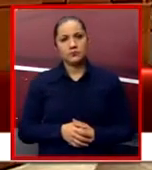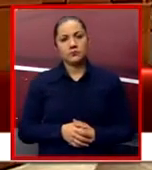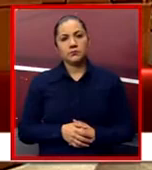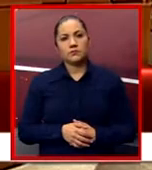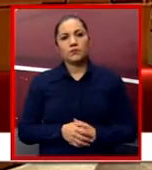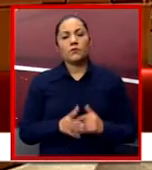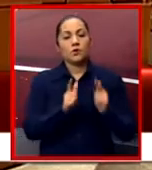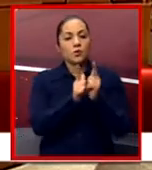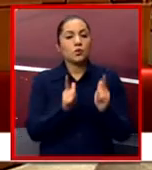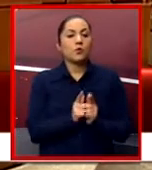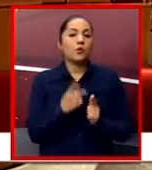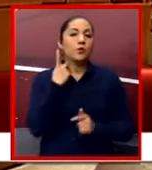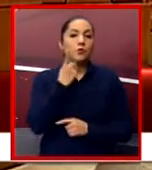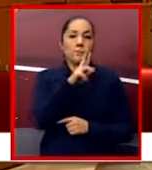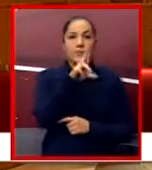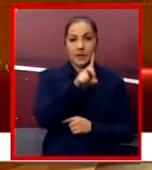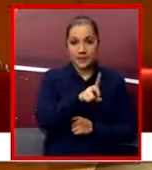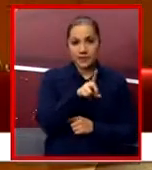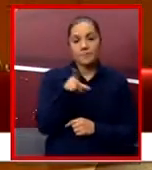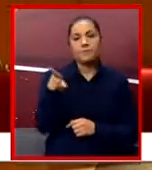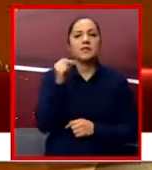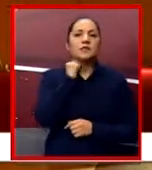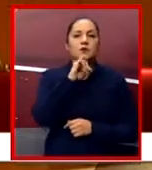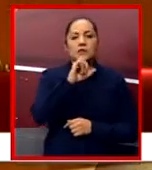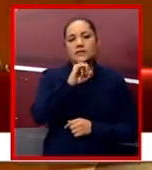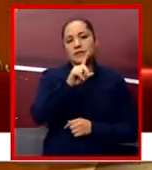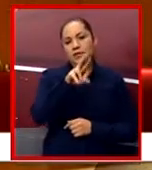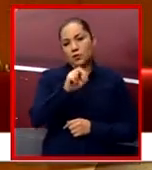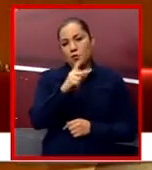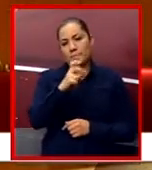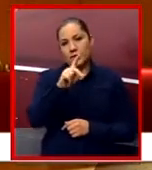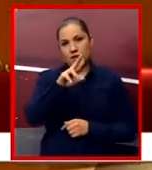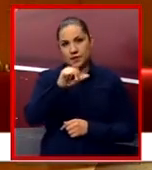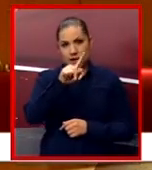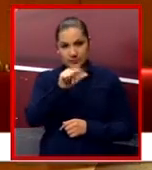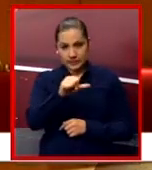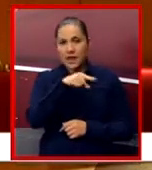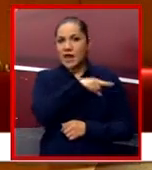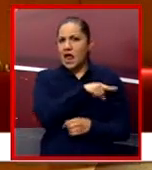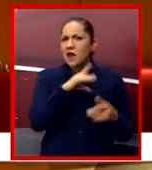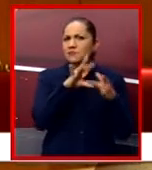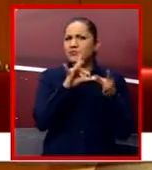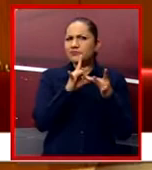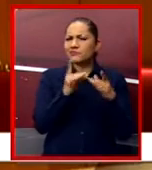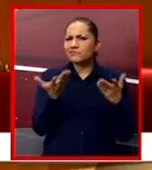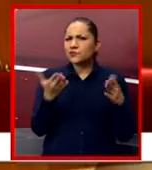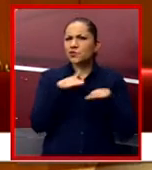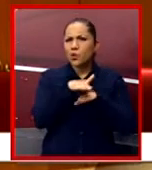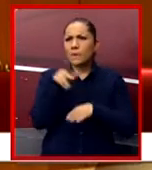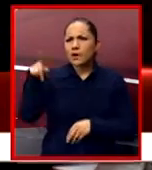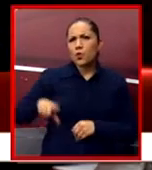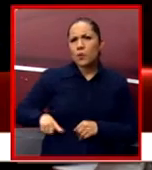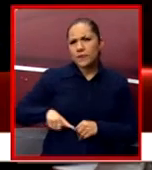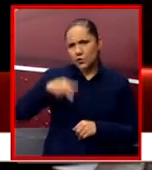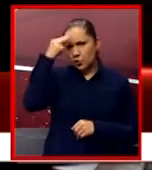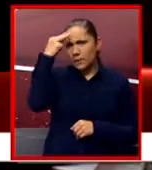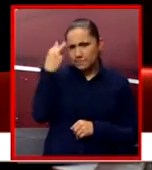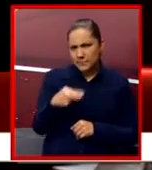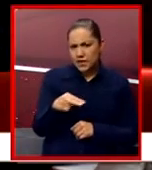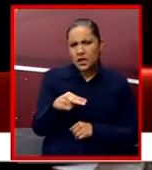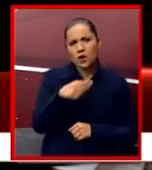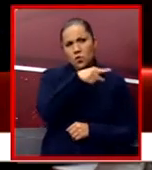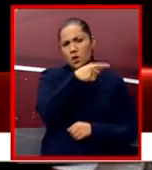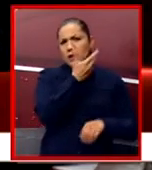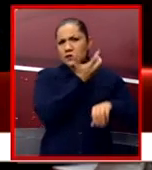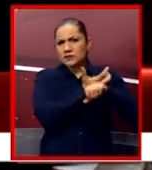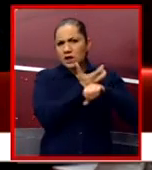Bueno, por el Partido de la Revolución Democrática, el senador Isidro Pedraza Chávez criticó la escasa respuesta del gobierno mexicano ante el acoso en Estados